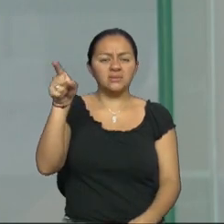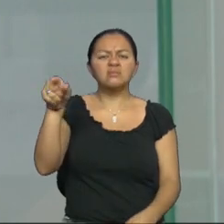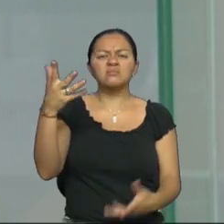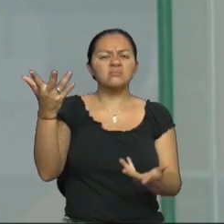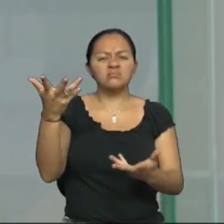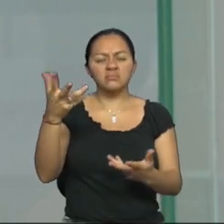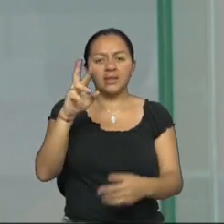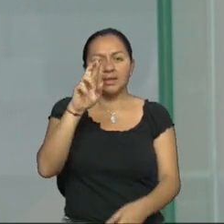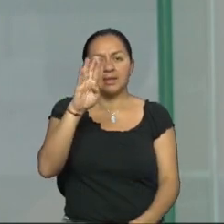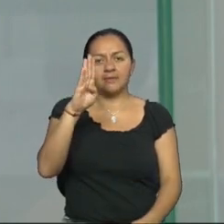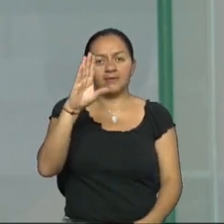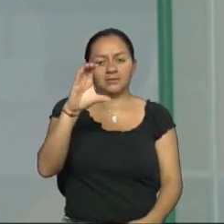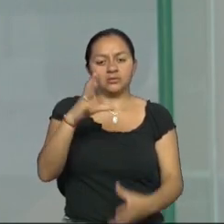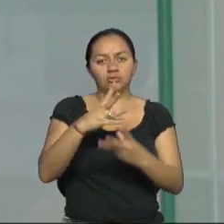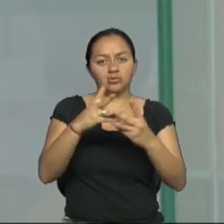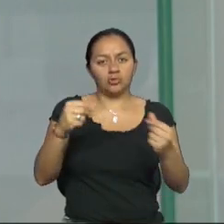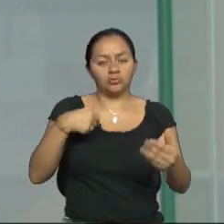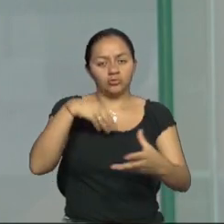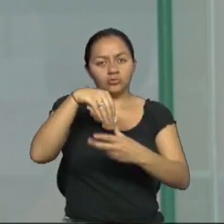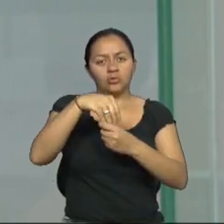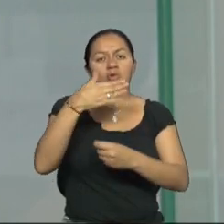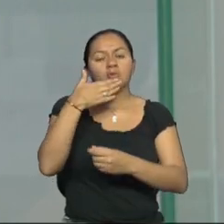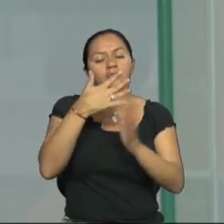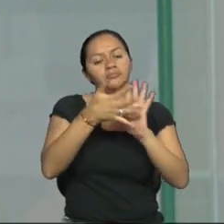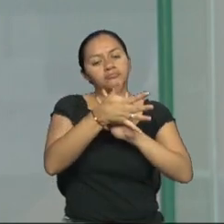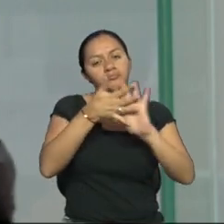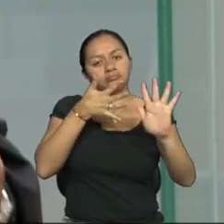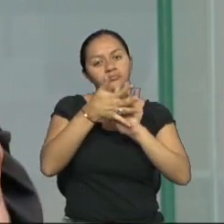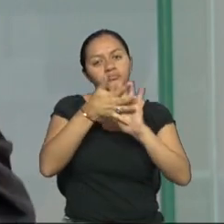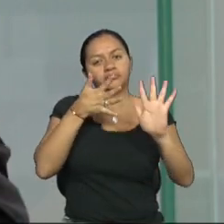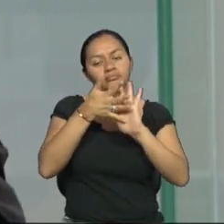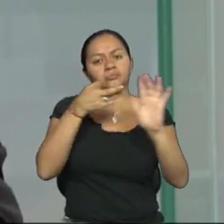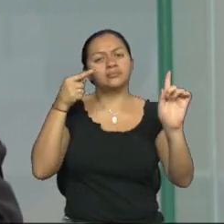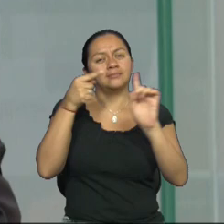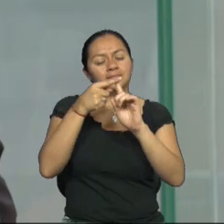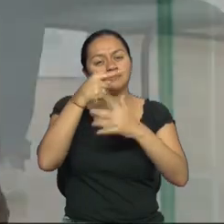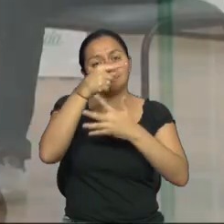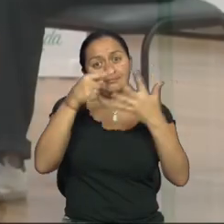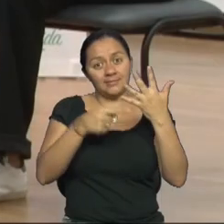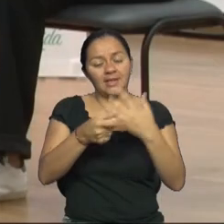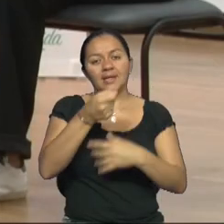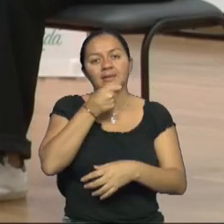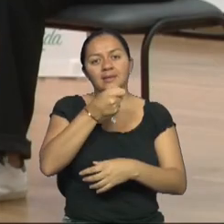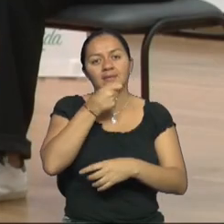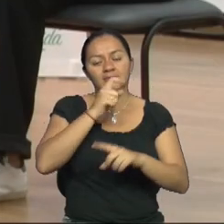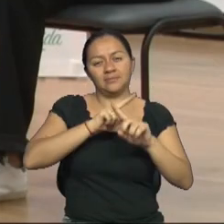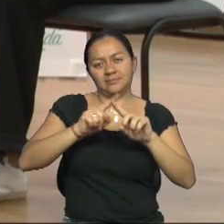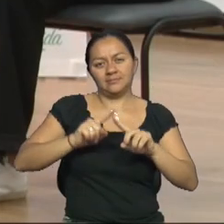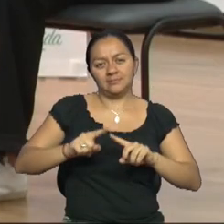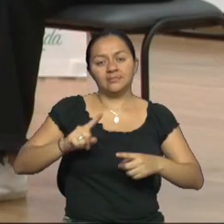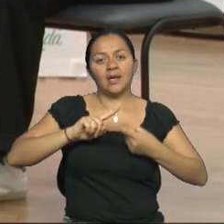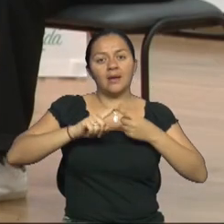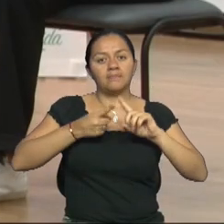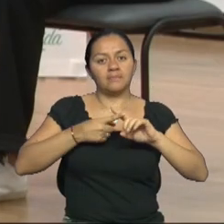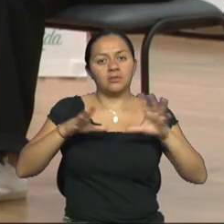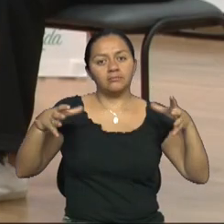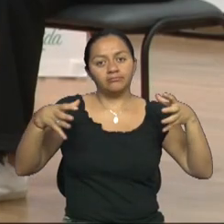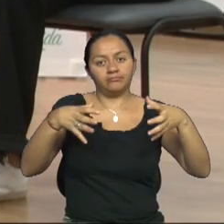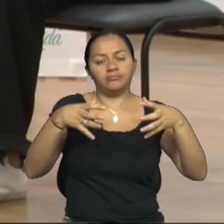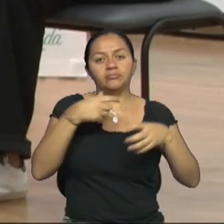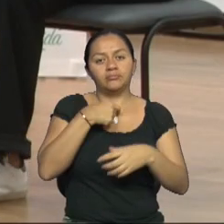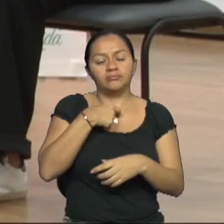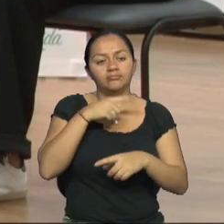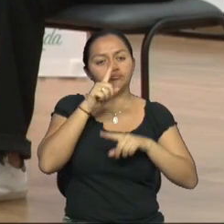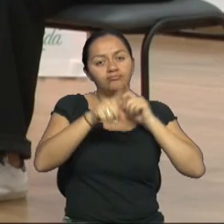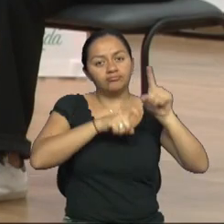interviene directamente la OMS? ¿Nos puedes contar? Ya que hemos tenido unas entrevistas con diferentes amigos que hacen sus intervenciones